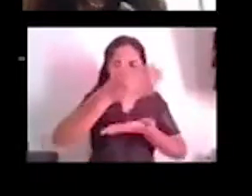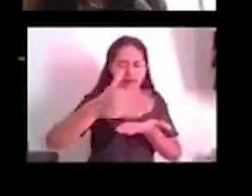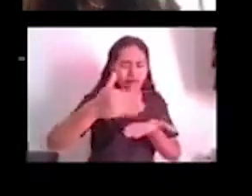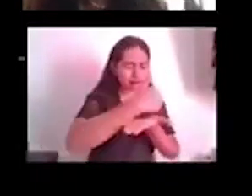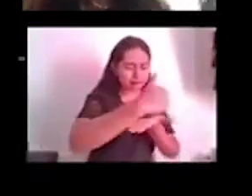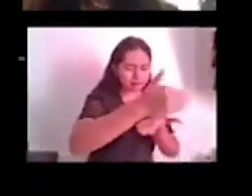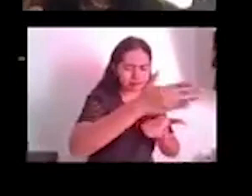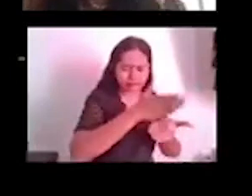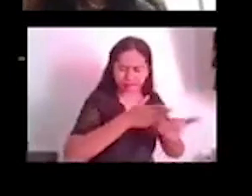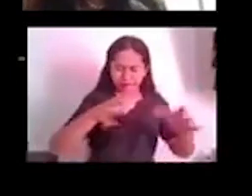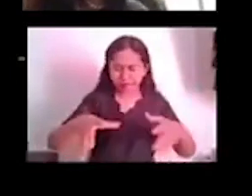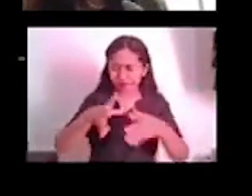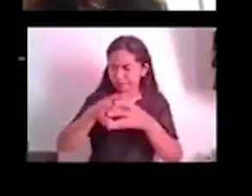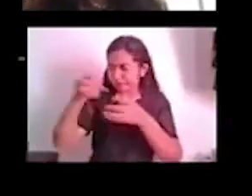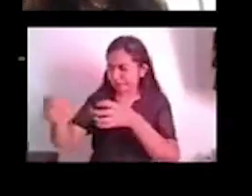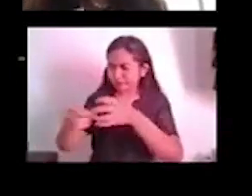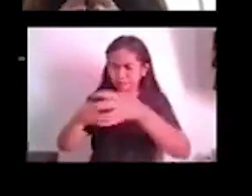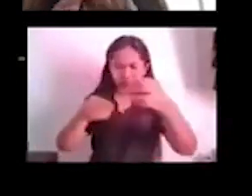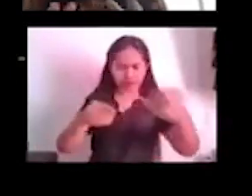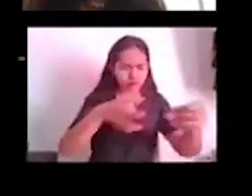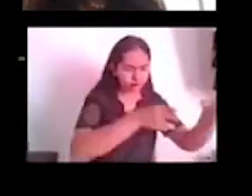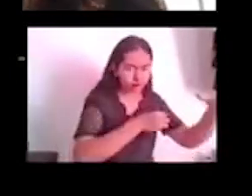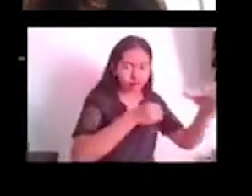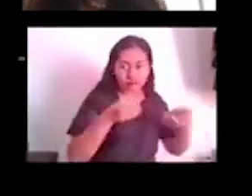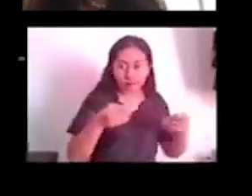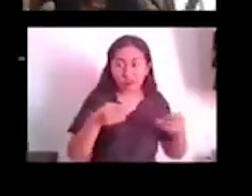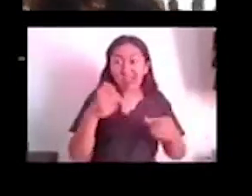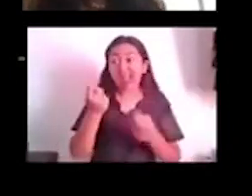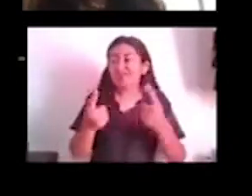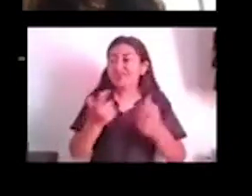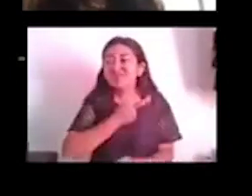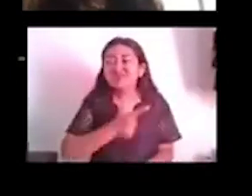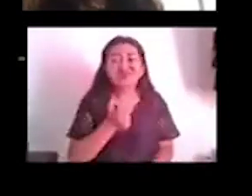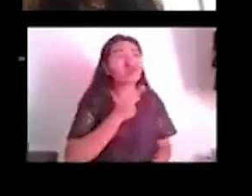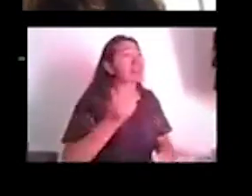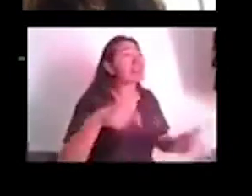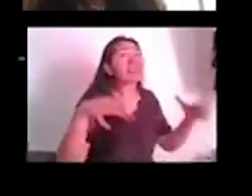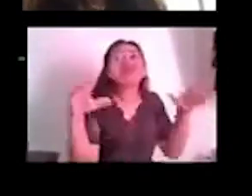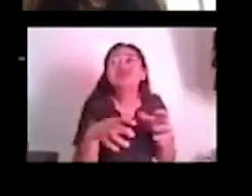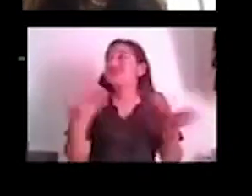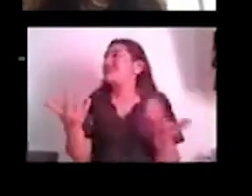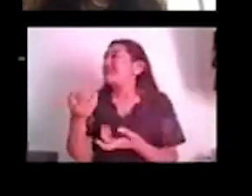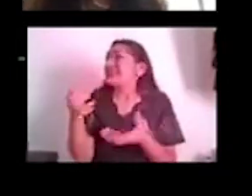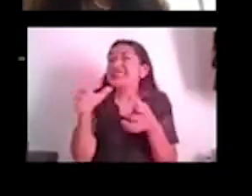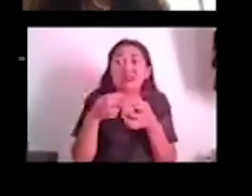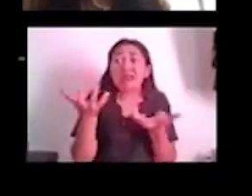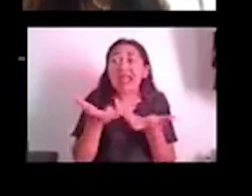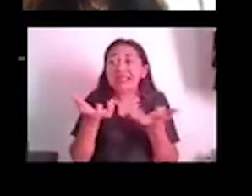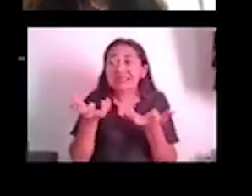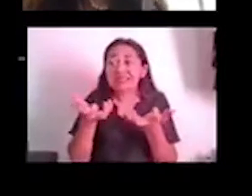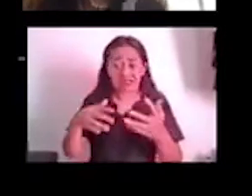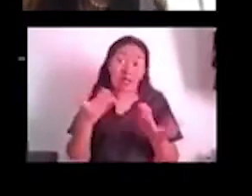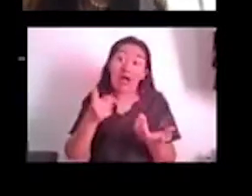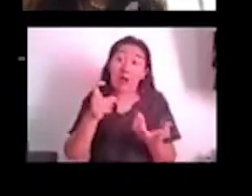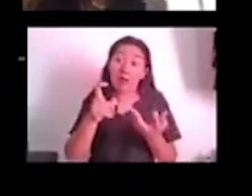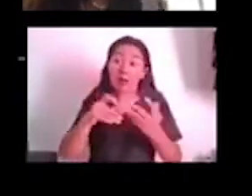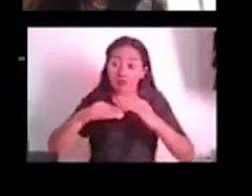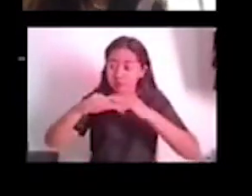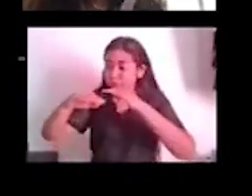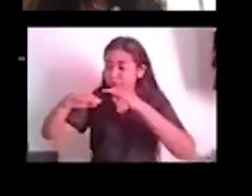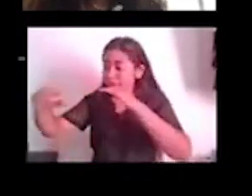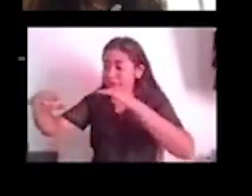una isla muy pequeña, no alcanzaba para todos, había que hacerla crecer con las chinampas, expandirla, y